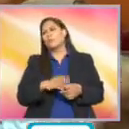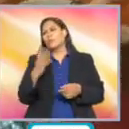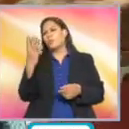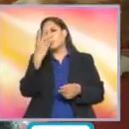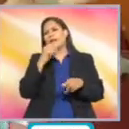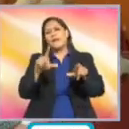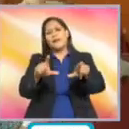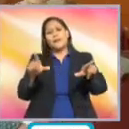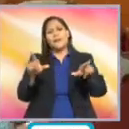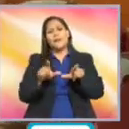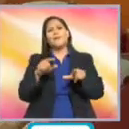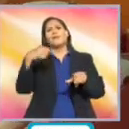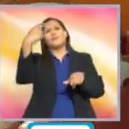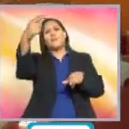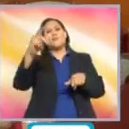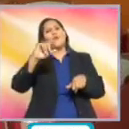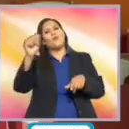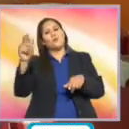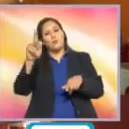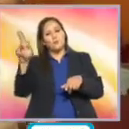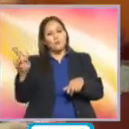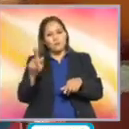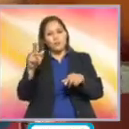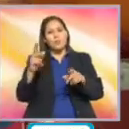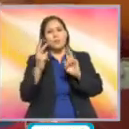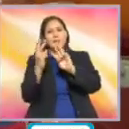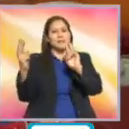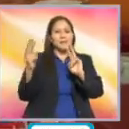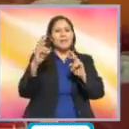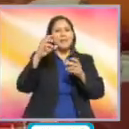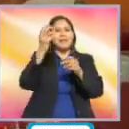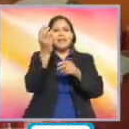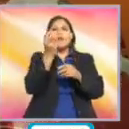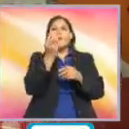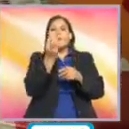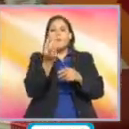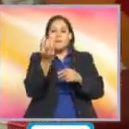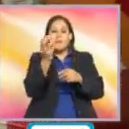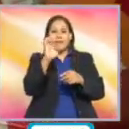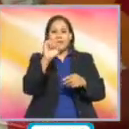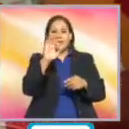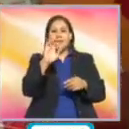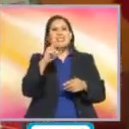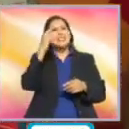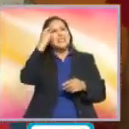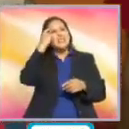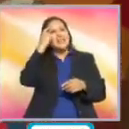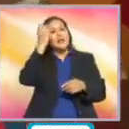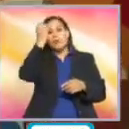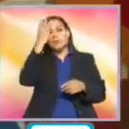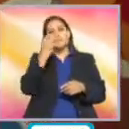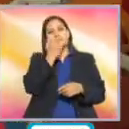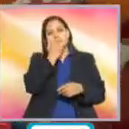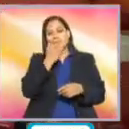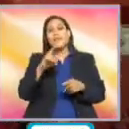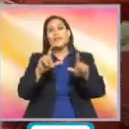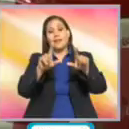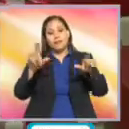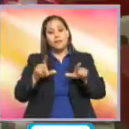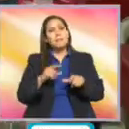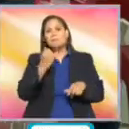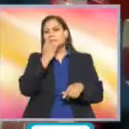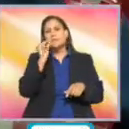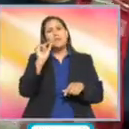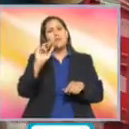laguna que hay en el otro pueblo. ¿Cómo se llama el otro pueblo? ¿Dónde hacen las esferas? Ya se me olvidó, pero que hay una laguna Casi también. ya no